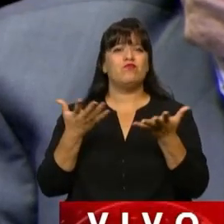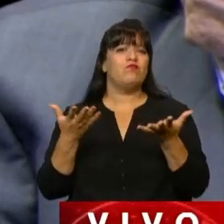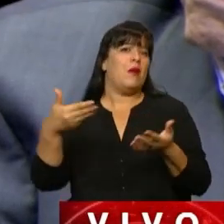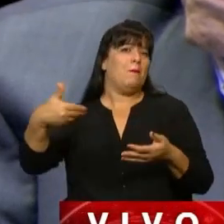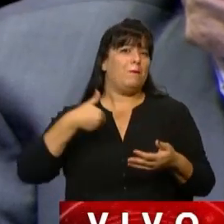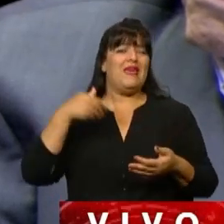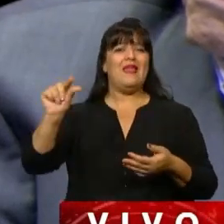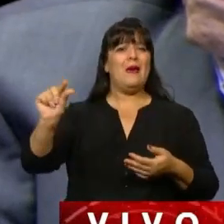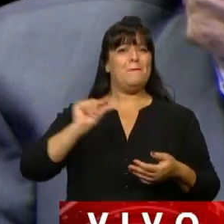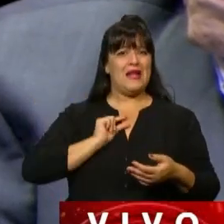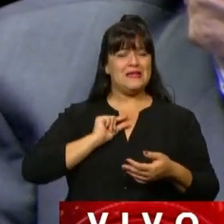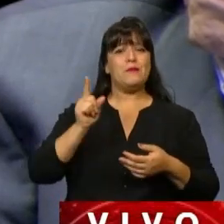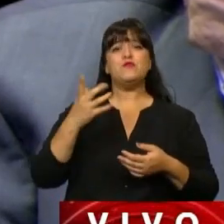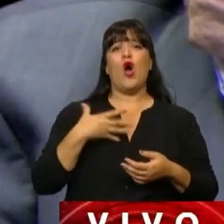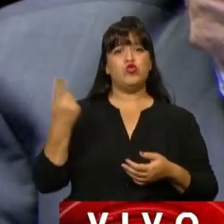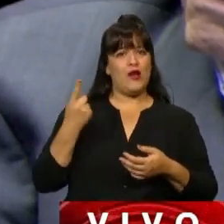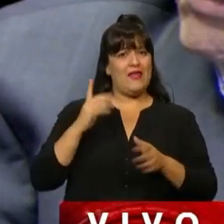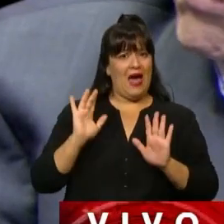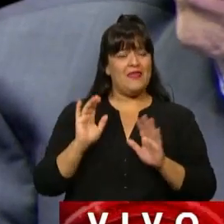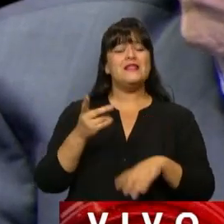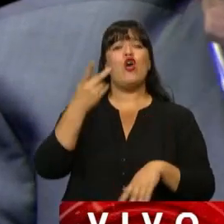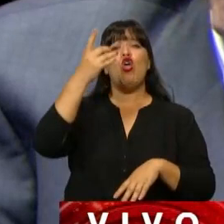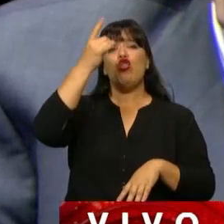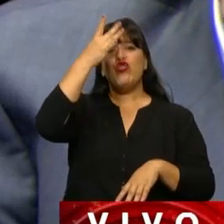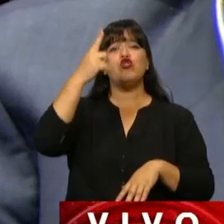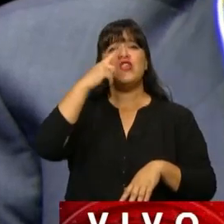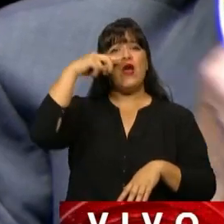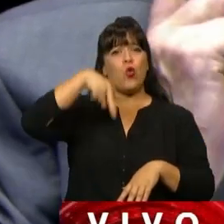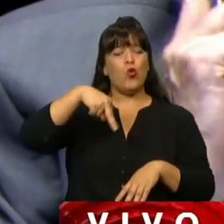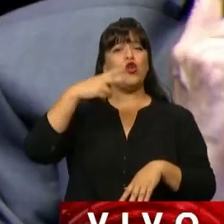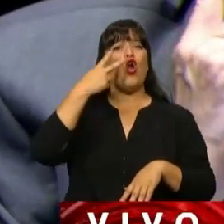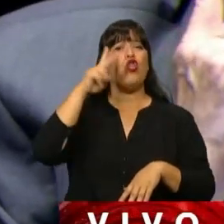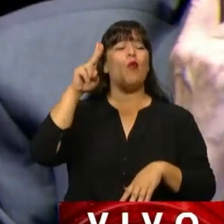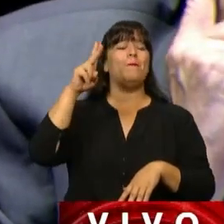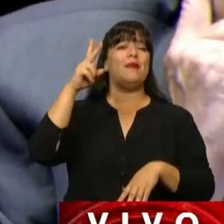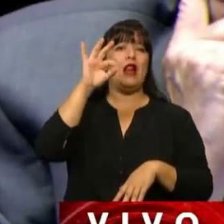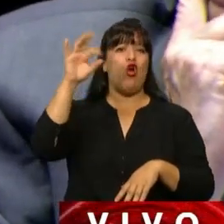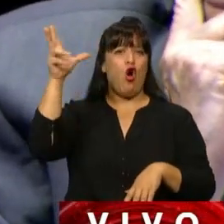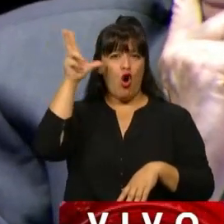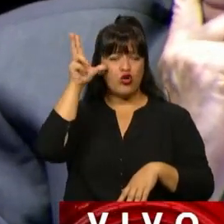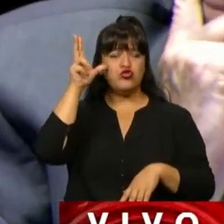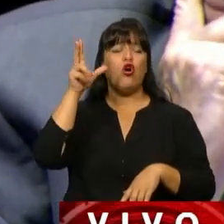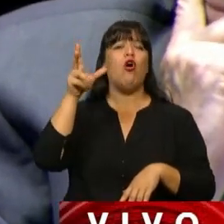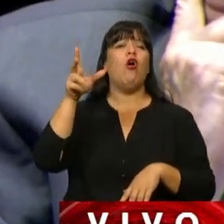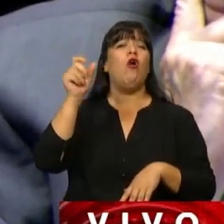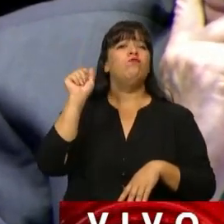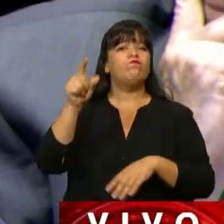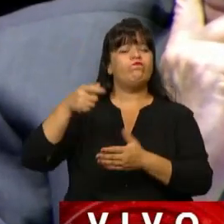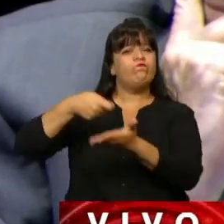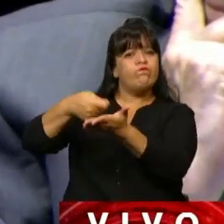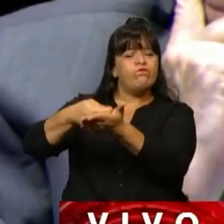solicitud de crédito que firman las autoridades el 12 de junio del 2008 por un monto en DEX equivalente